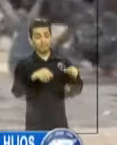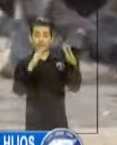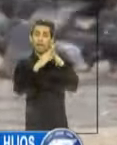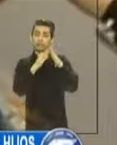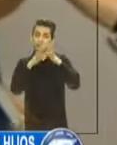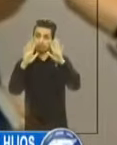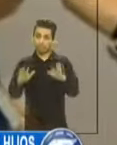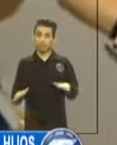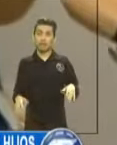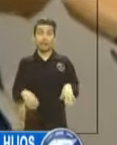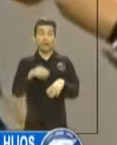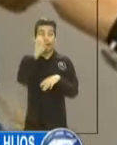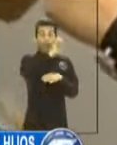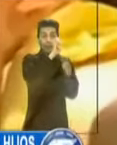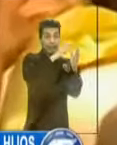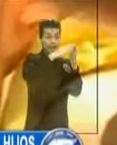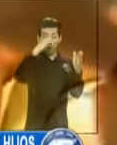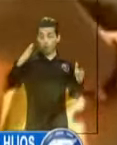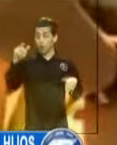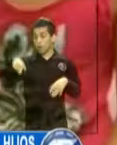año, se han administrado